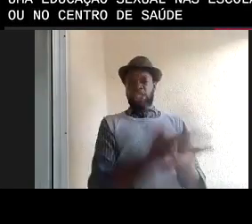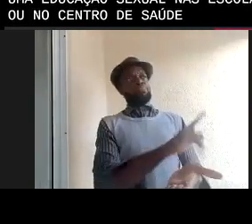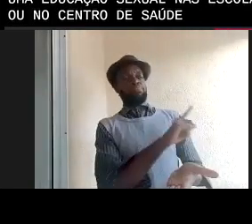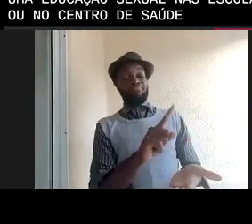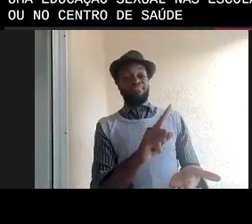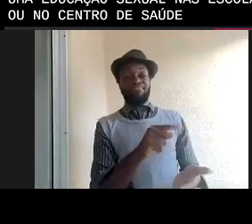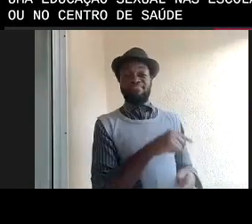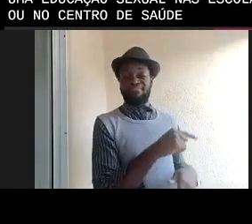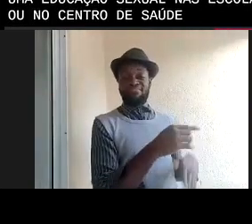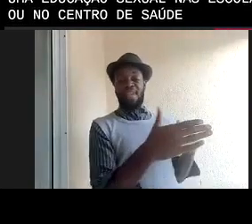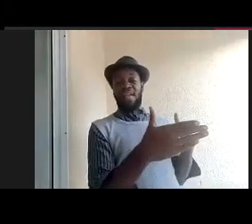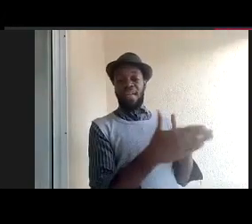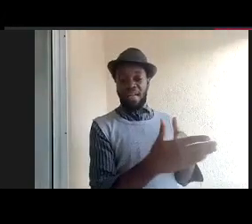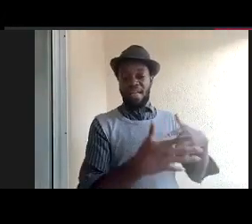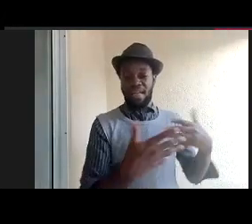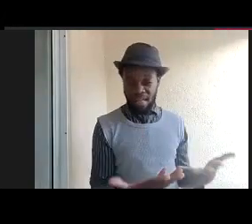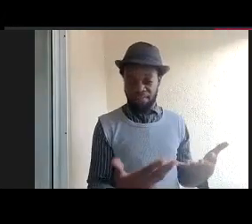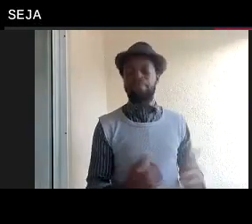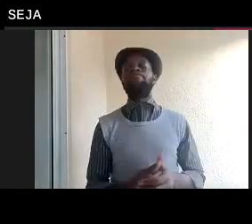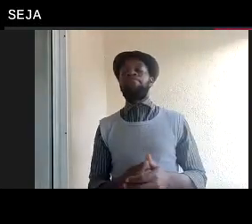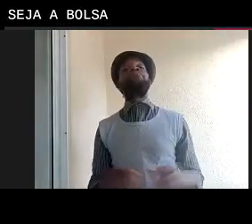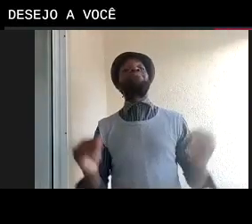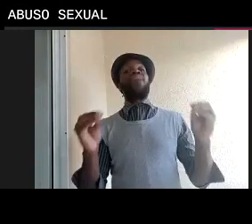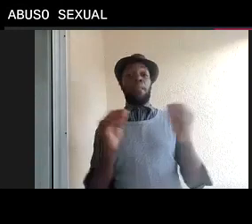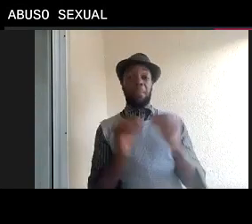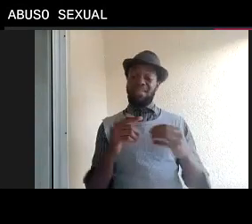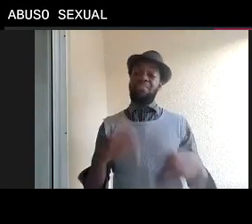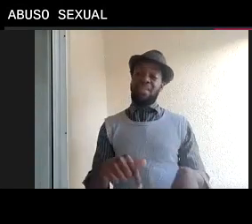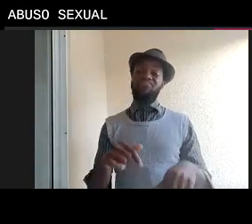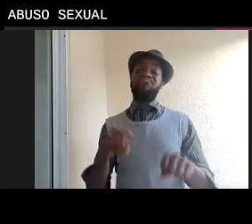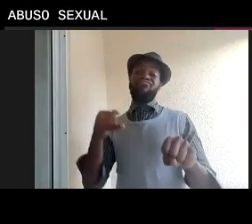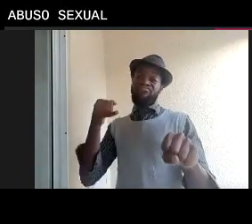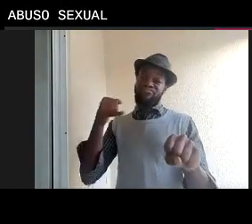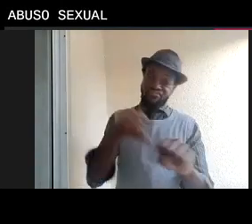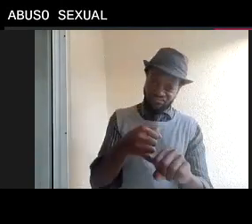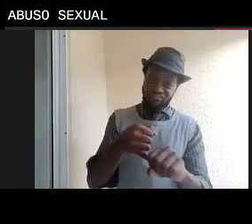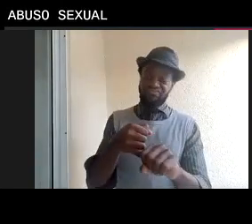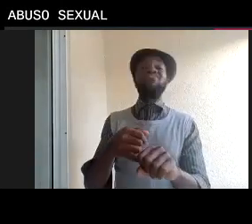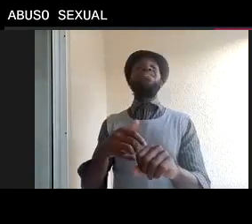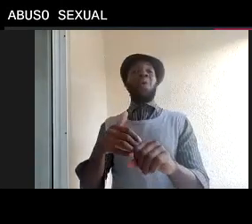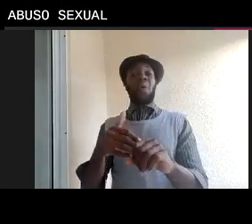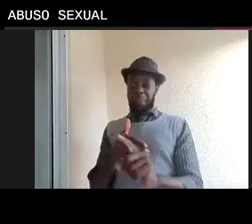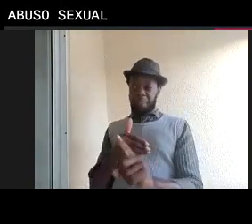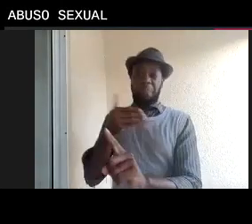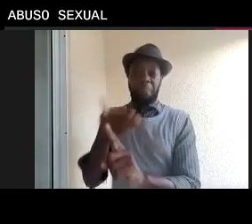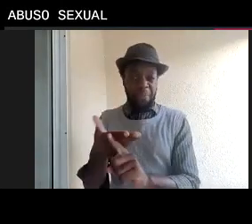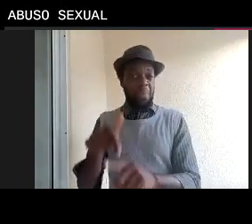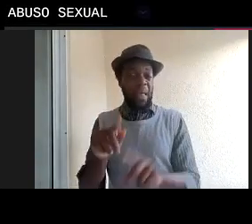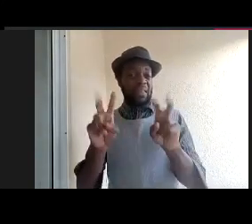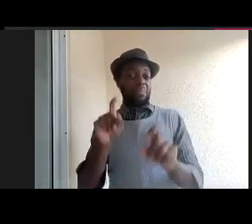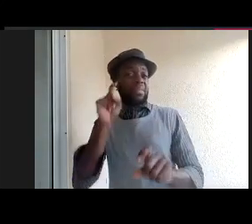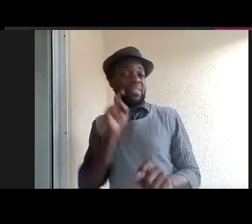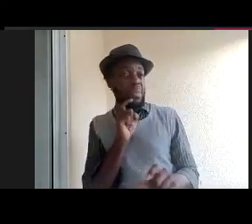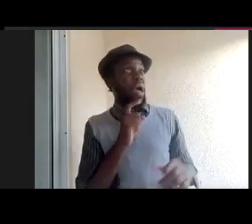Acoso o abuso sexual en gran medida, y así